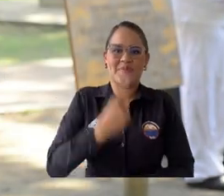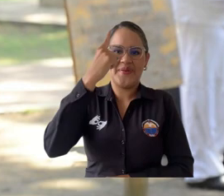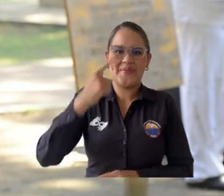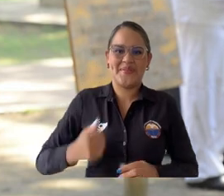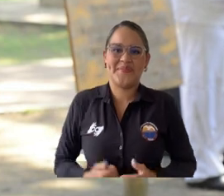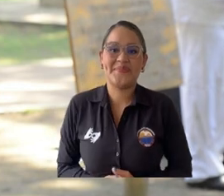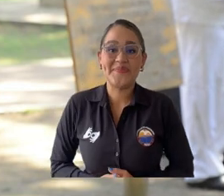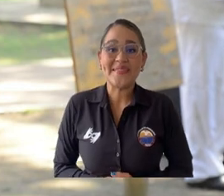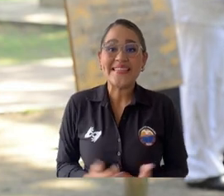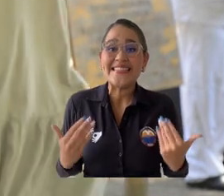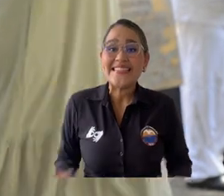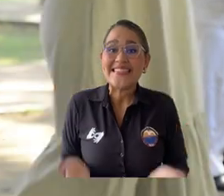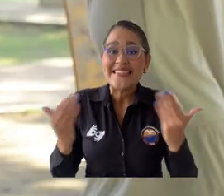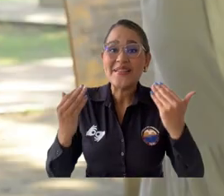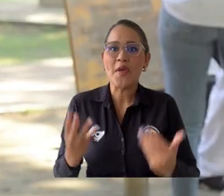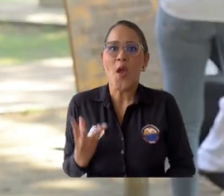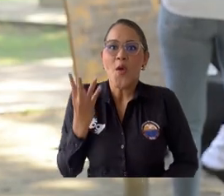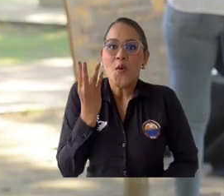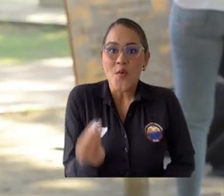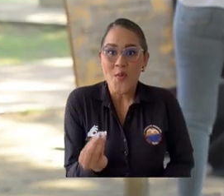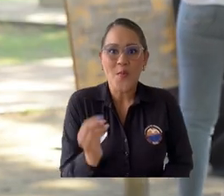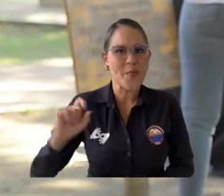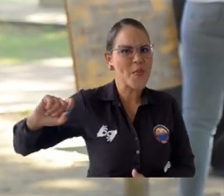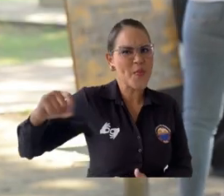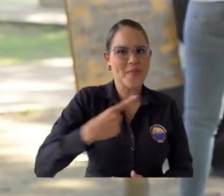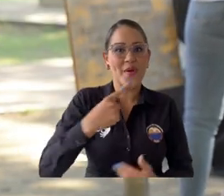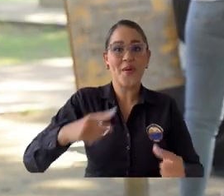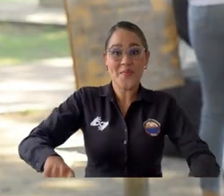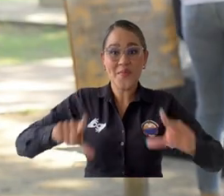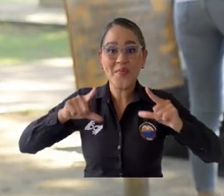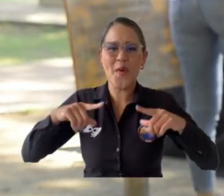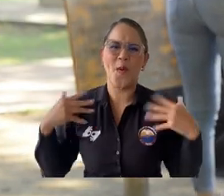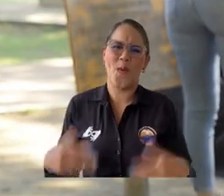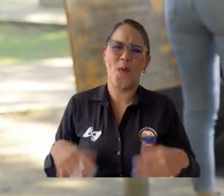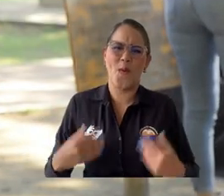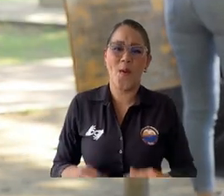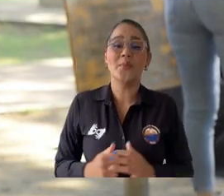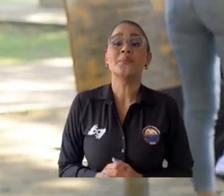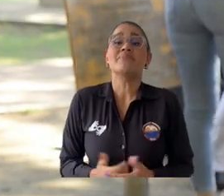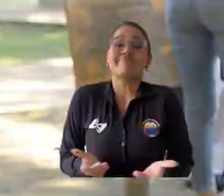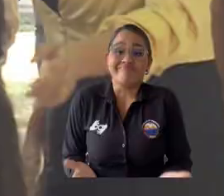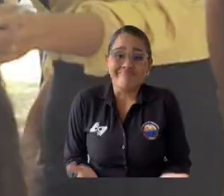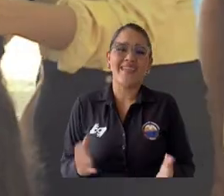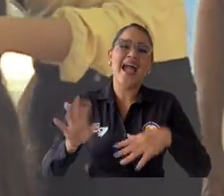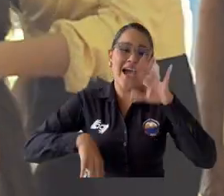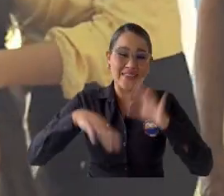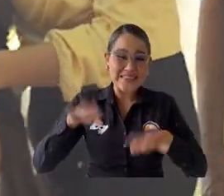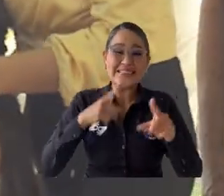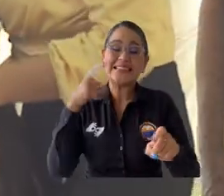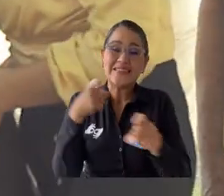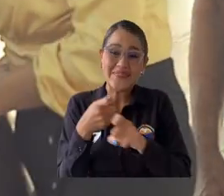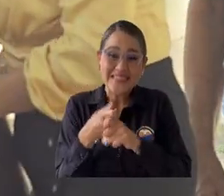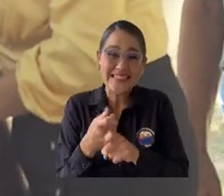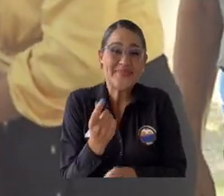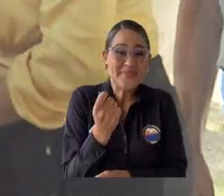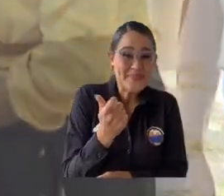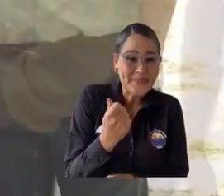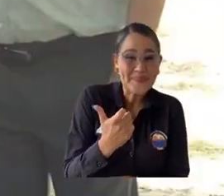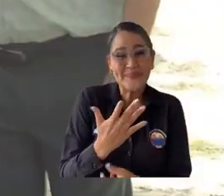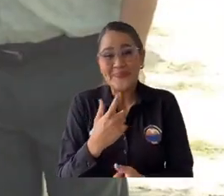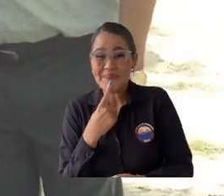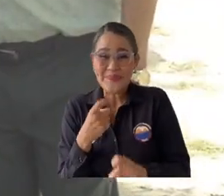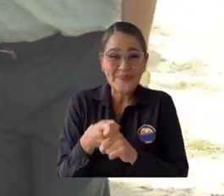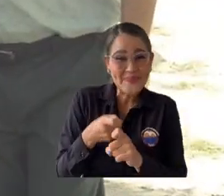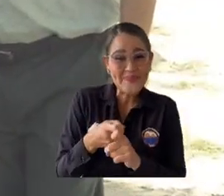ser parte de la primera corte. Sé que tuvimos dificultades y a veces en temas económicos se presentan también en